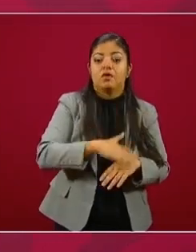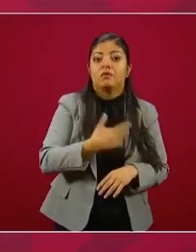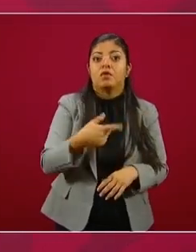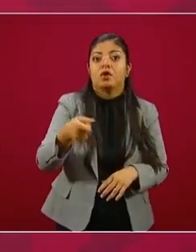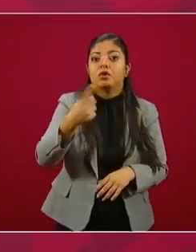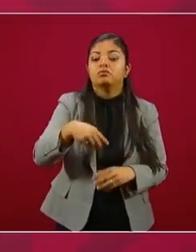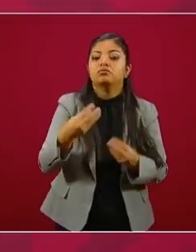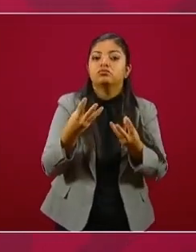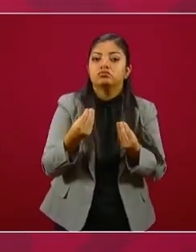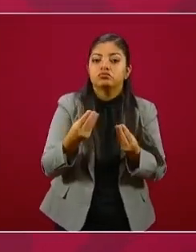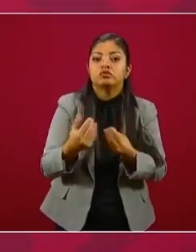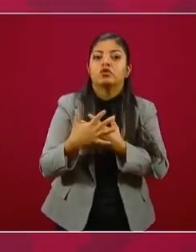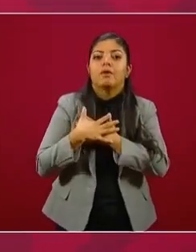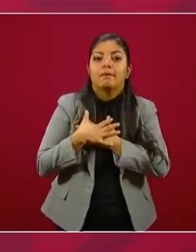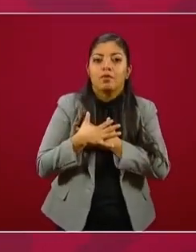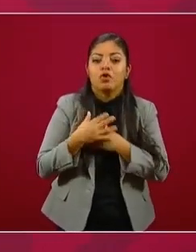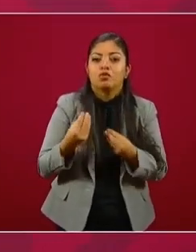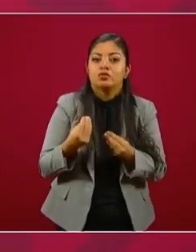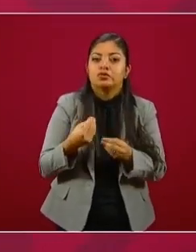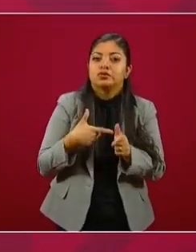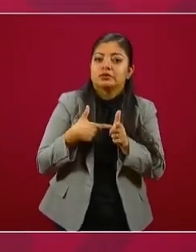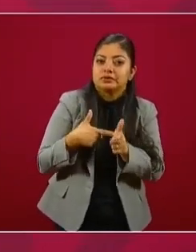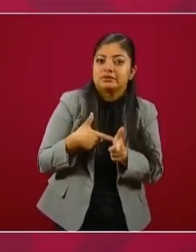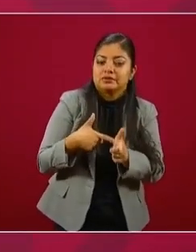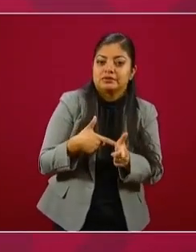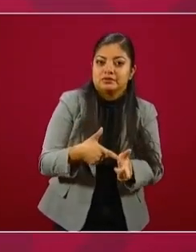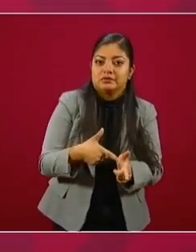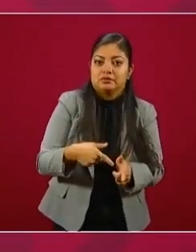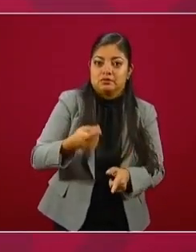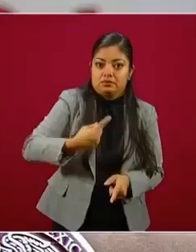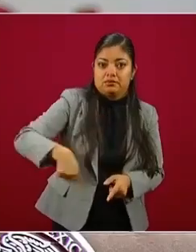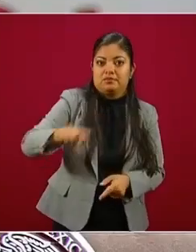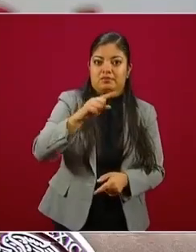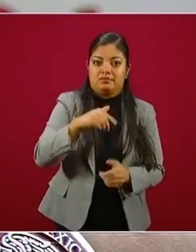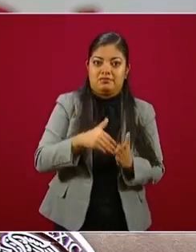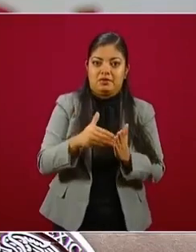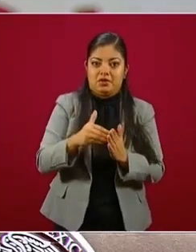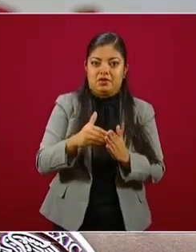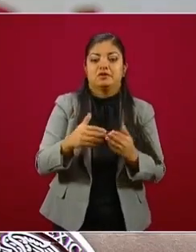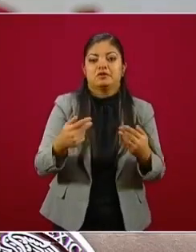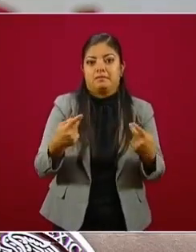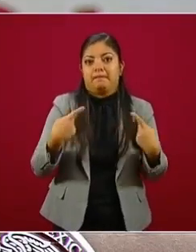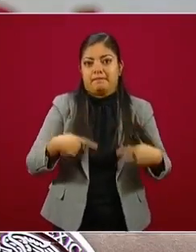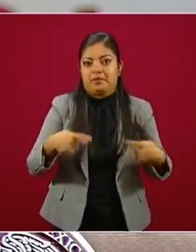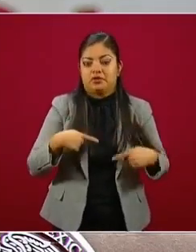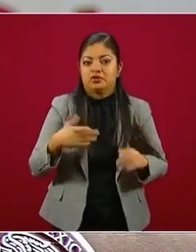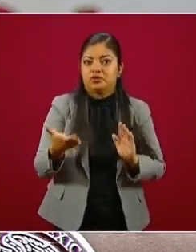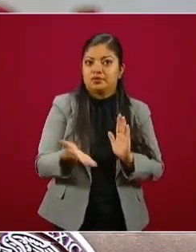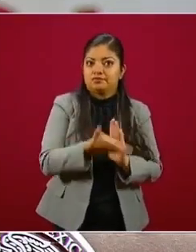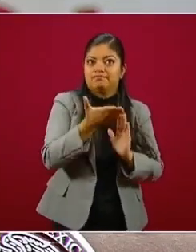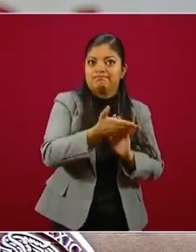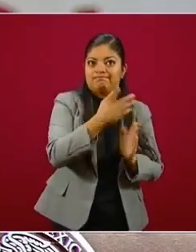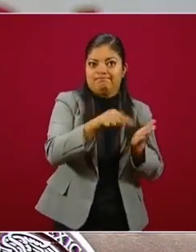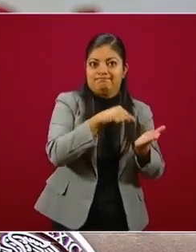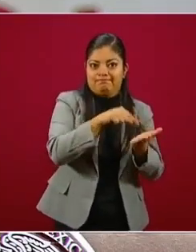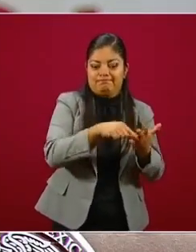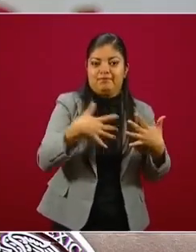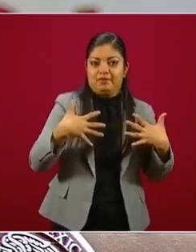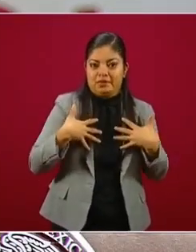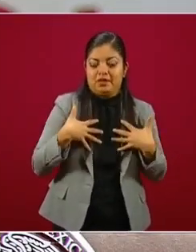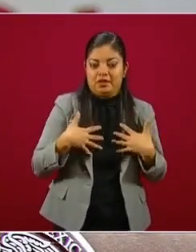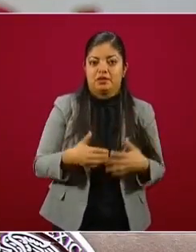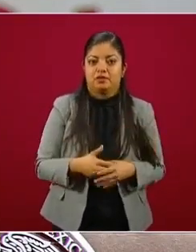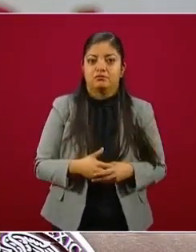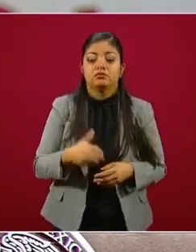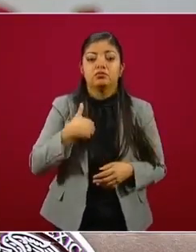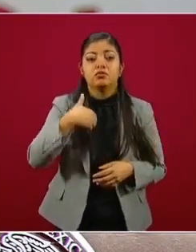perseverancia, millones de mexicanos hemos construido. Quiero dar inicio a este informe agradeciendo en primer lugar a